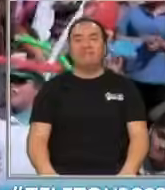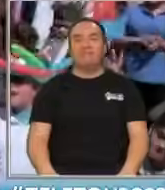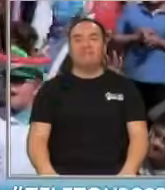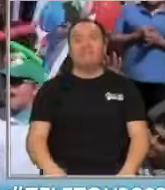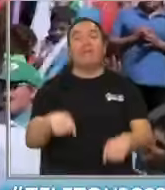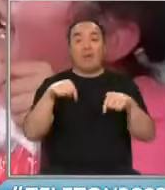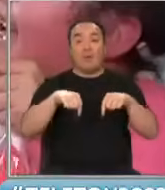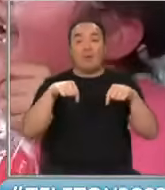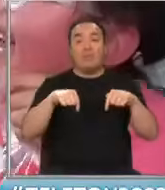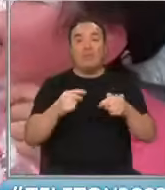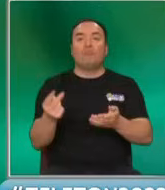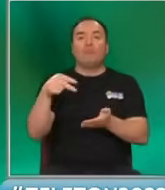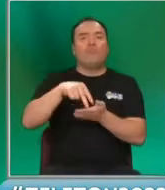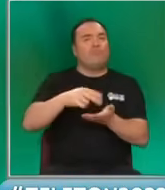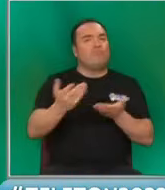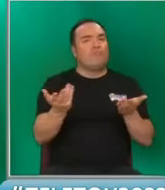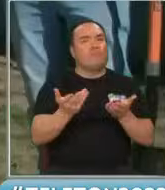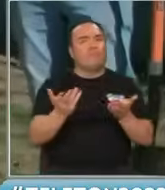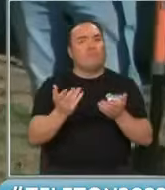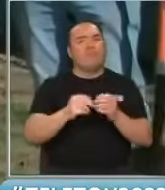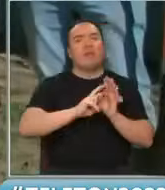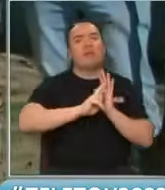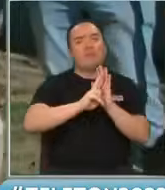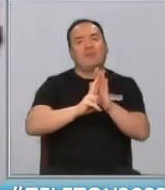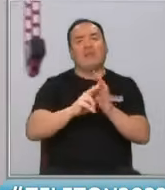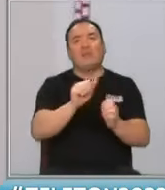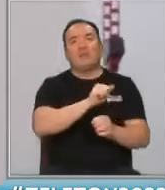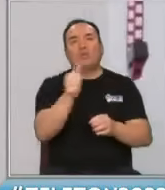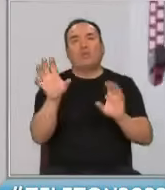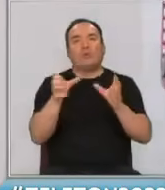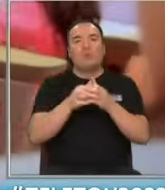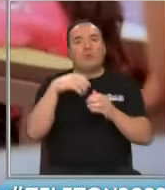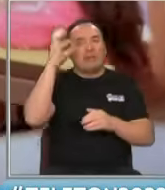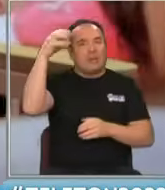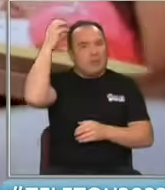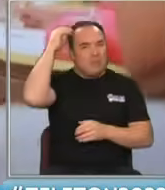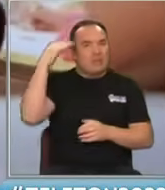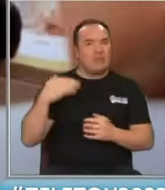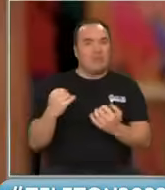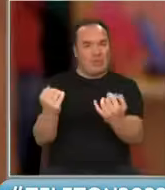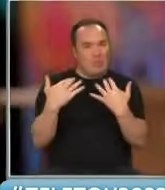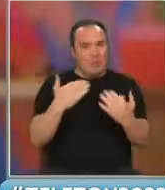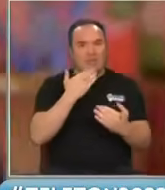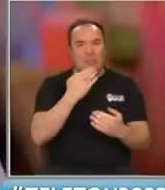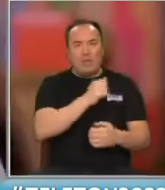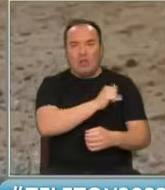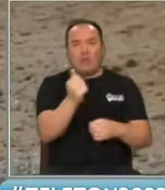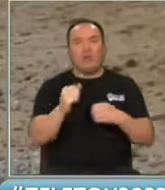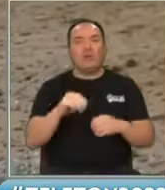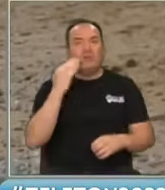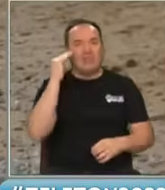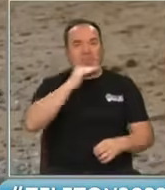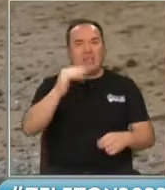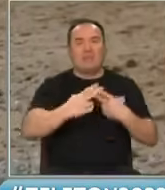El día de hoy estoy aquí, represento a todos los Amanda Lovers y a todos los niños de Teletón.